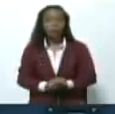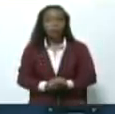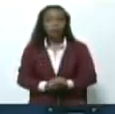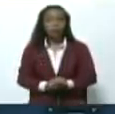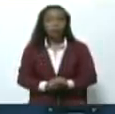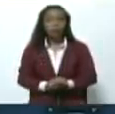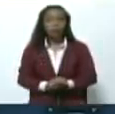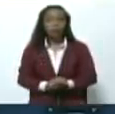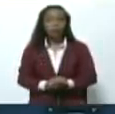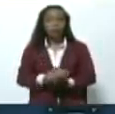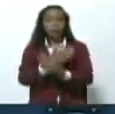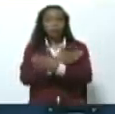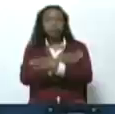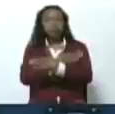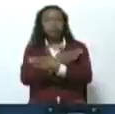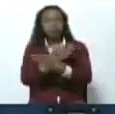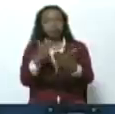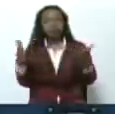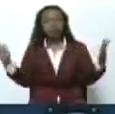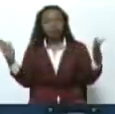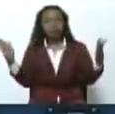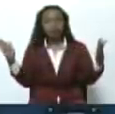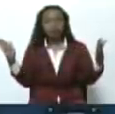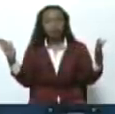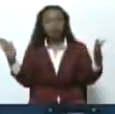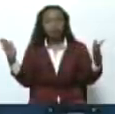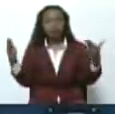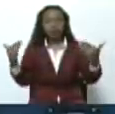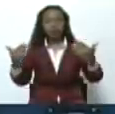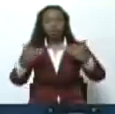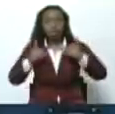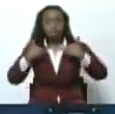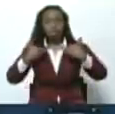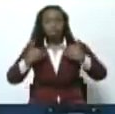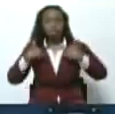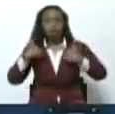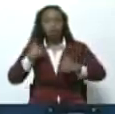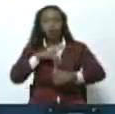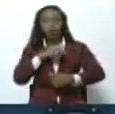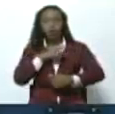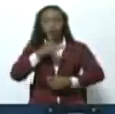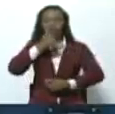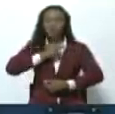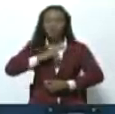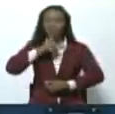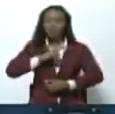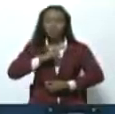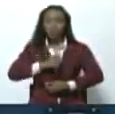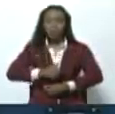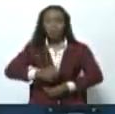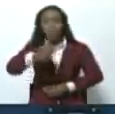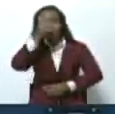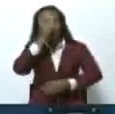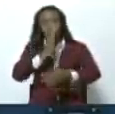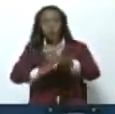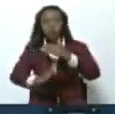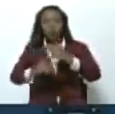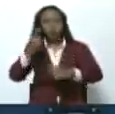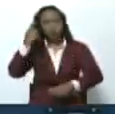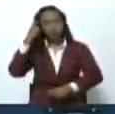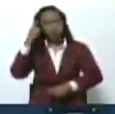la entrega y el sacrificio que debemos hacer por los más humildes,